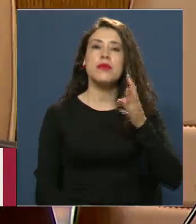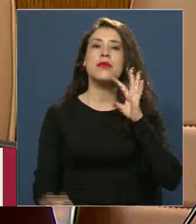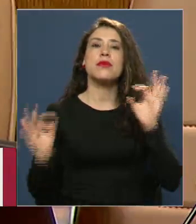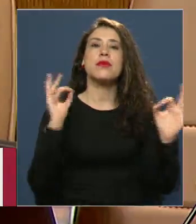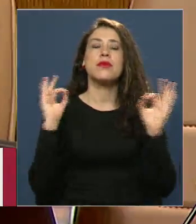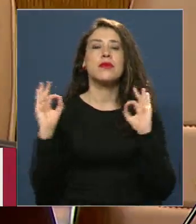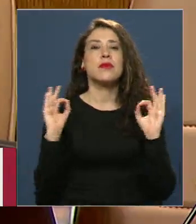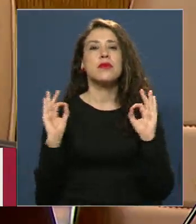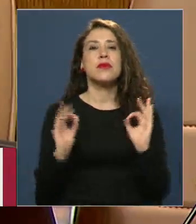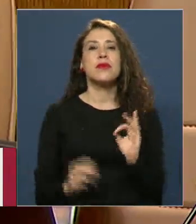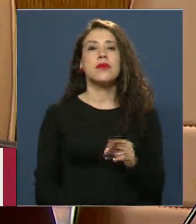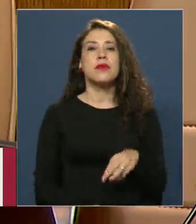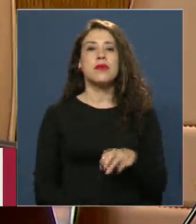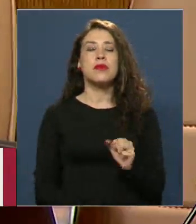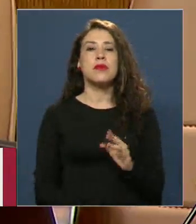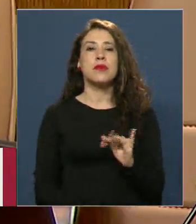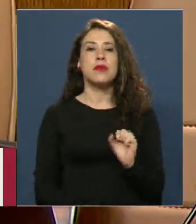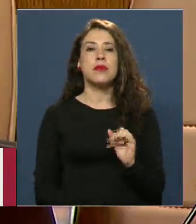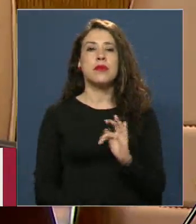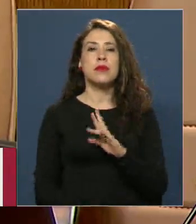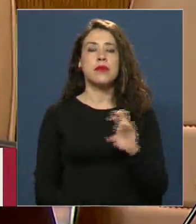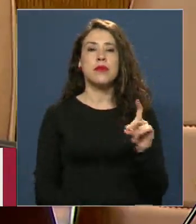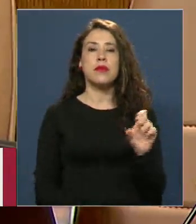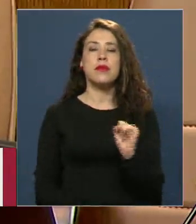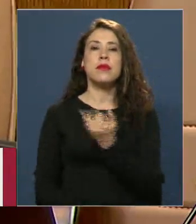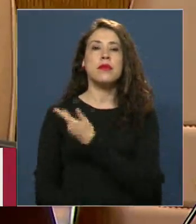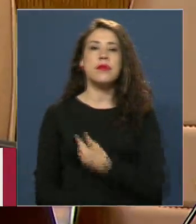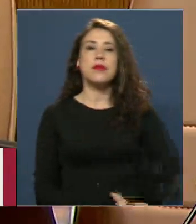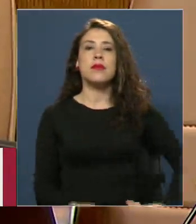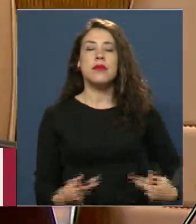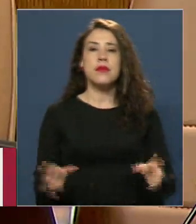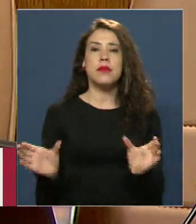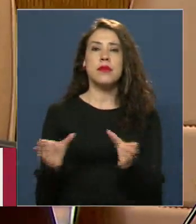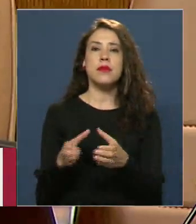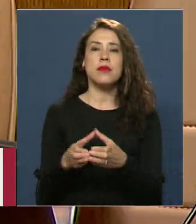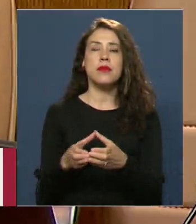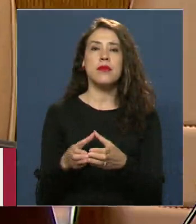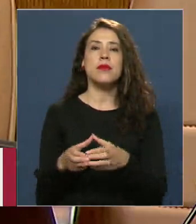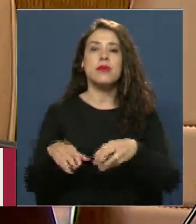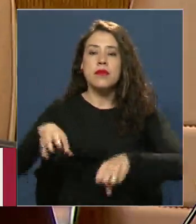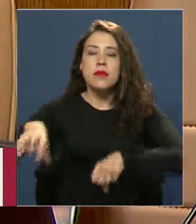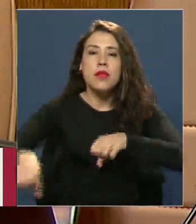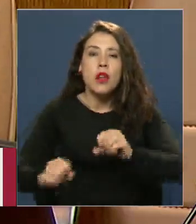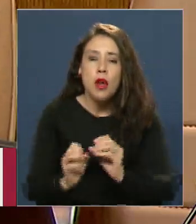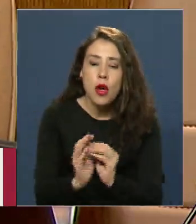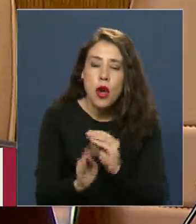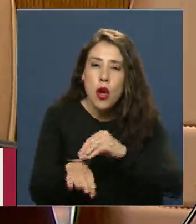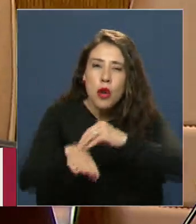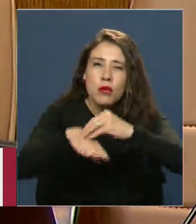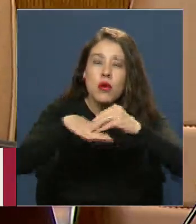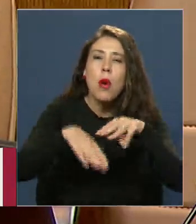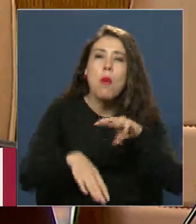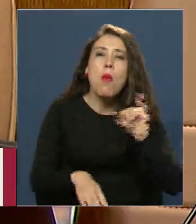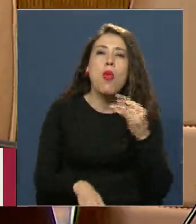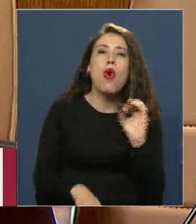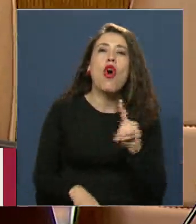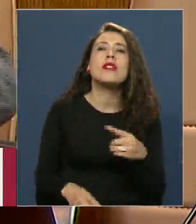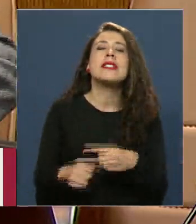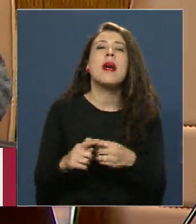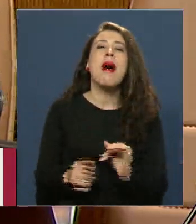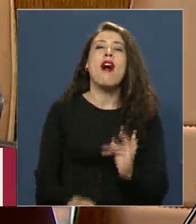señora María Marcia Ferrada, que es la presidenta de la agrupación de recolectores del musgo del Pompón, El Futuro de